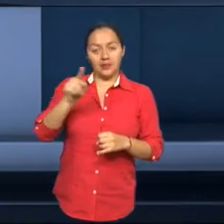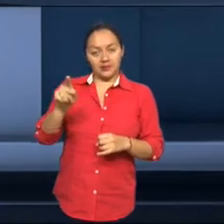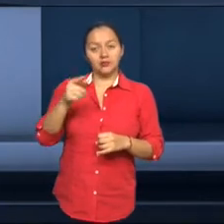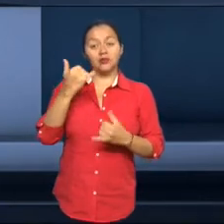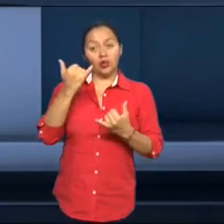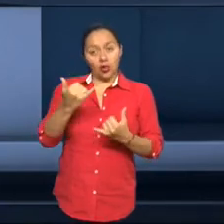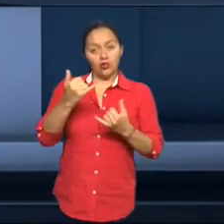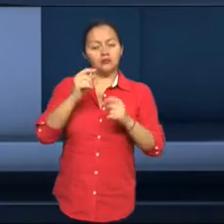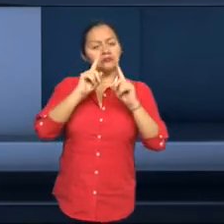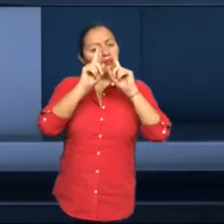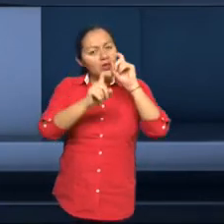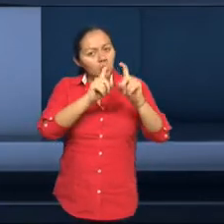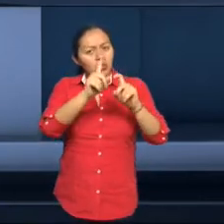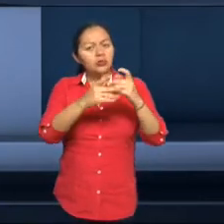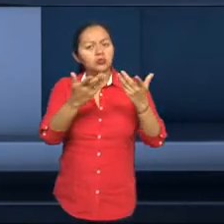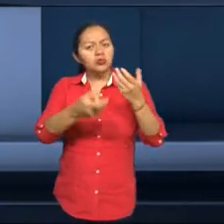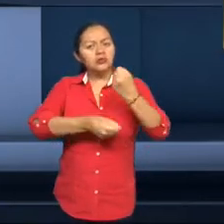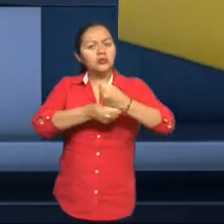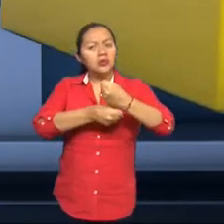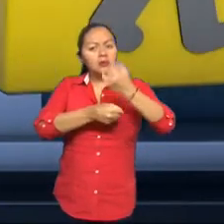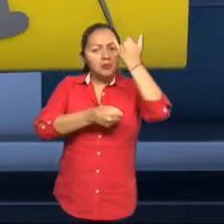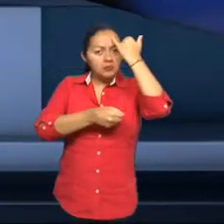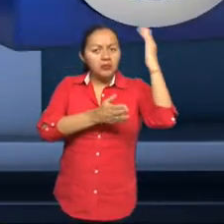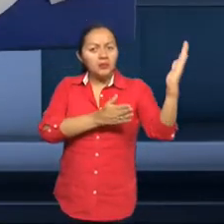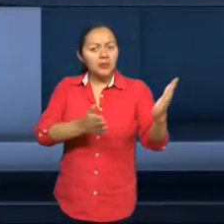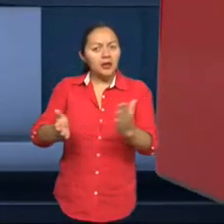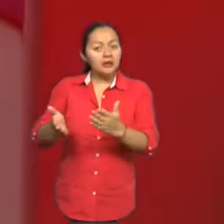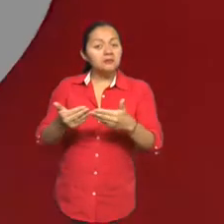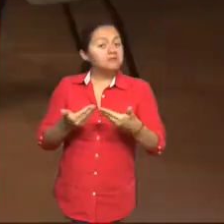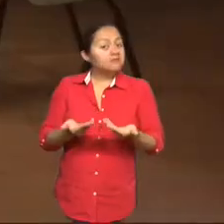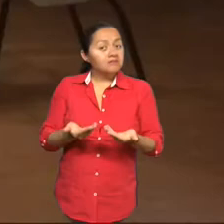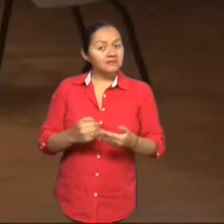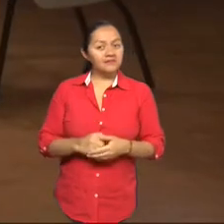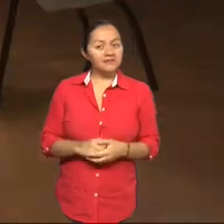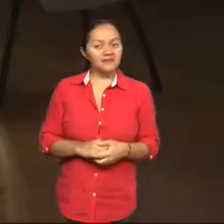para comentarnos sobre su trabajo e iniciativas.